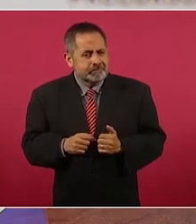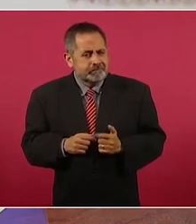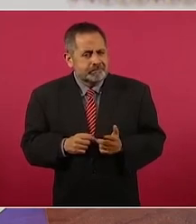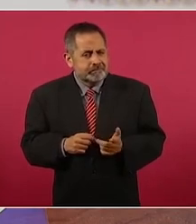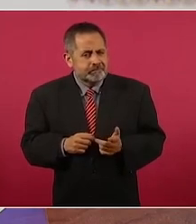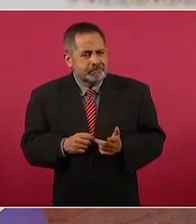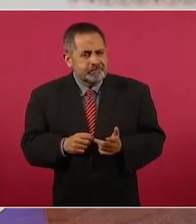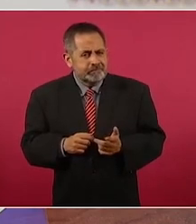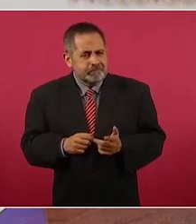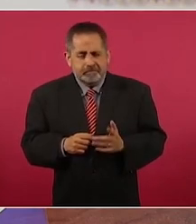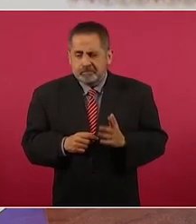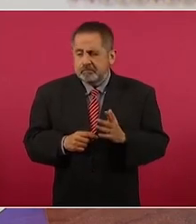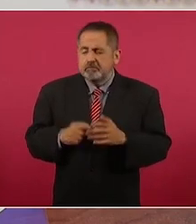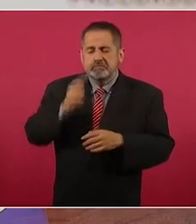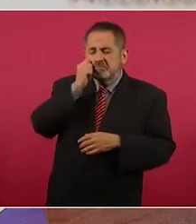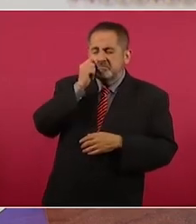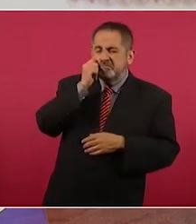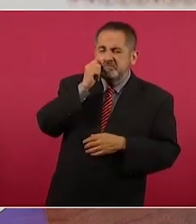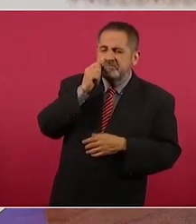a exponerse